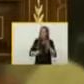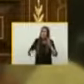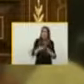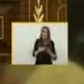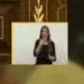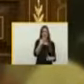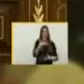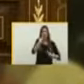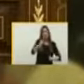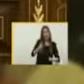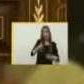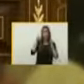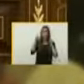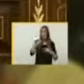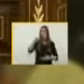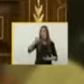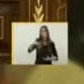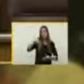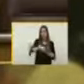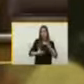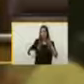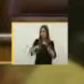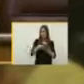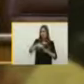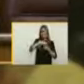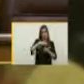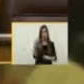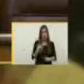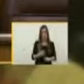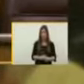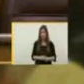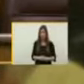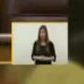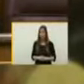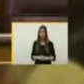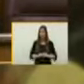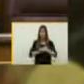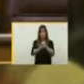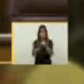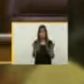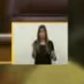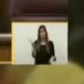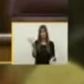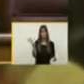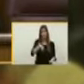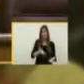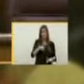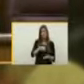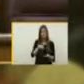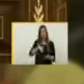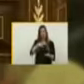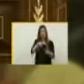en Andalucía, exitosamente. O libro saiu, foi publicado. O pacto PSOE-Ciudadanos. O PSOE manténse en